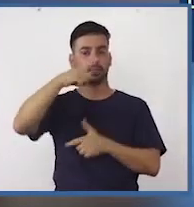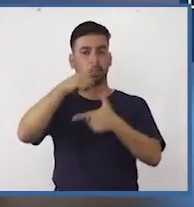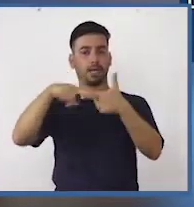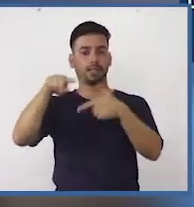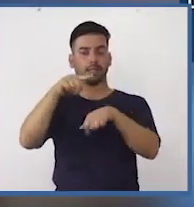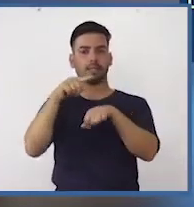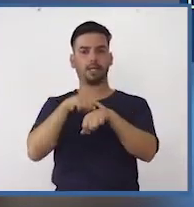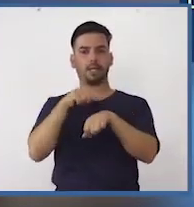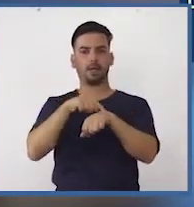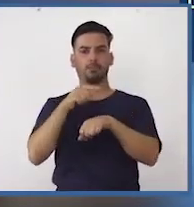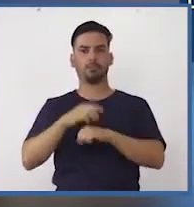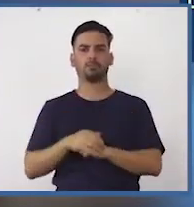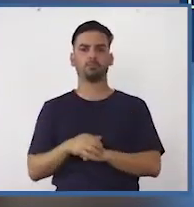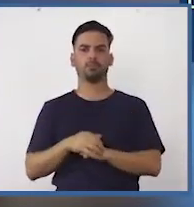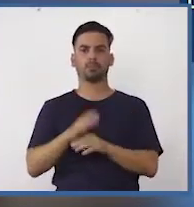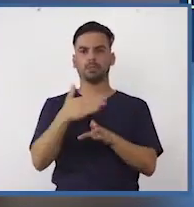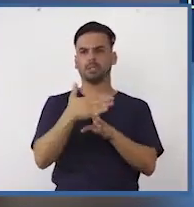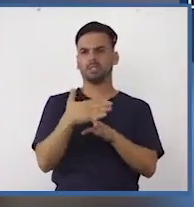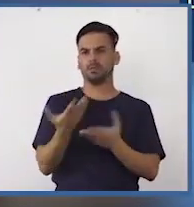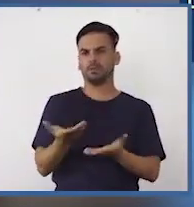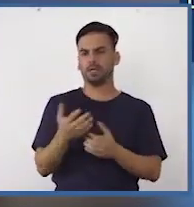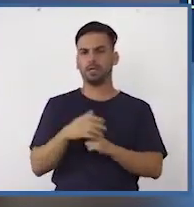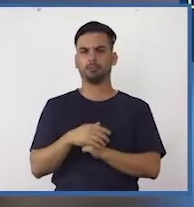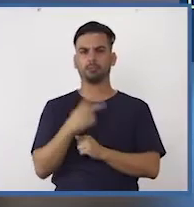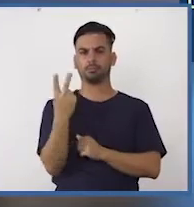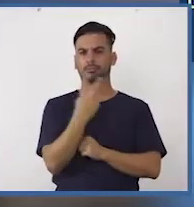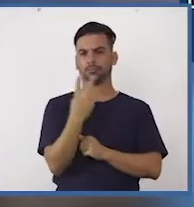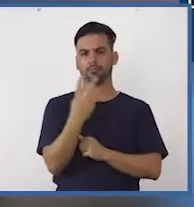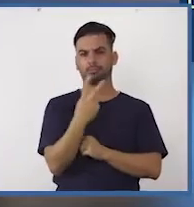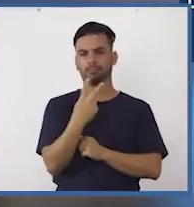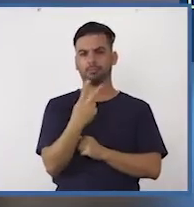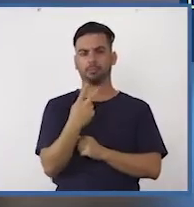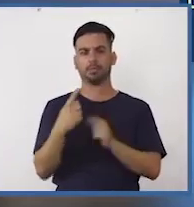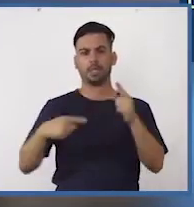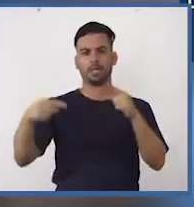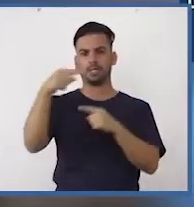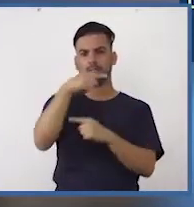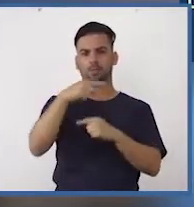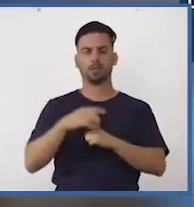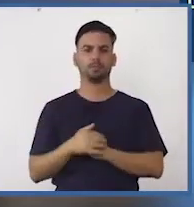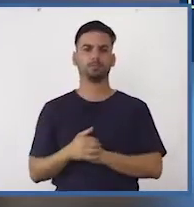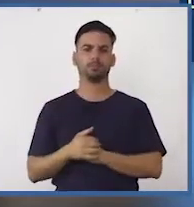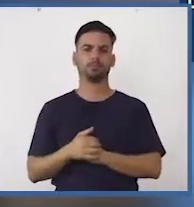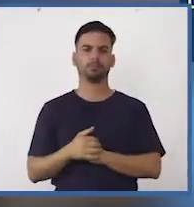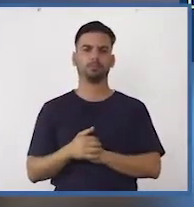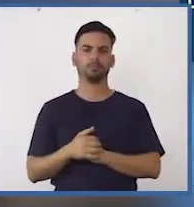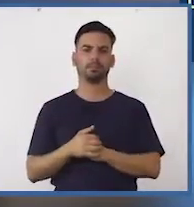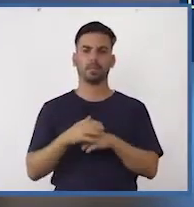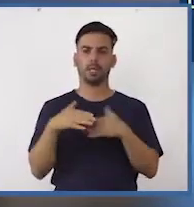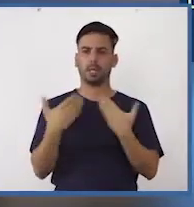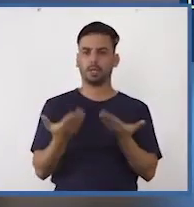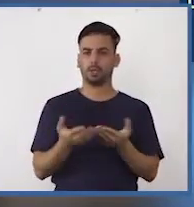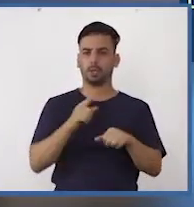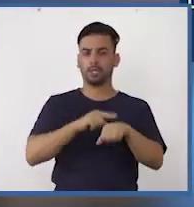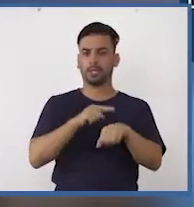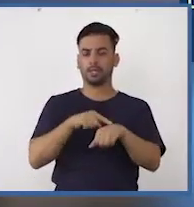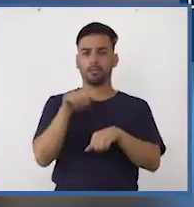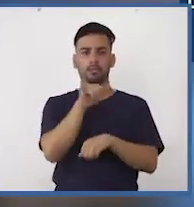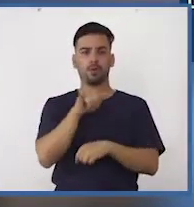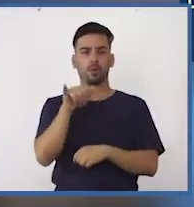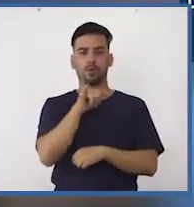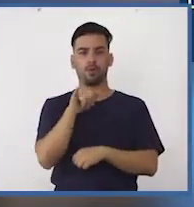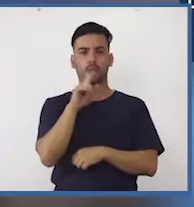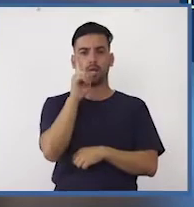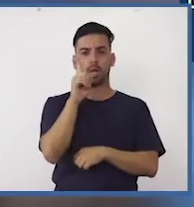la frecuencia y el periodo, ¿cómo van a ser? Magnitudes recíprocas. Me quedaría entonces que el tiempo va a ser igual a 1